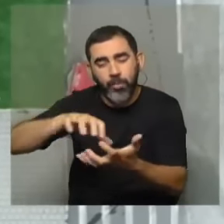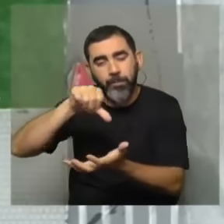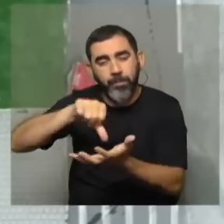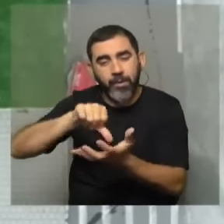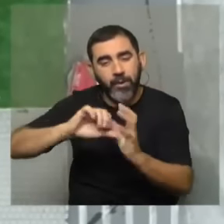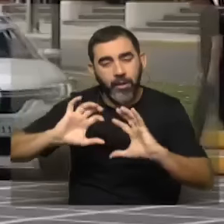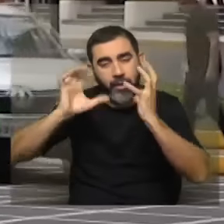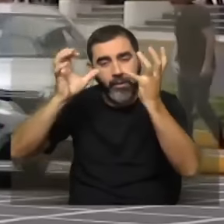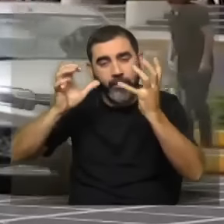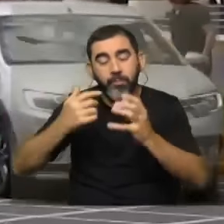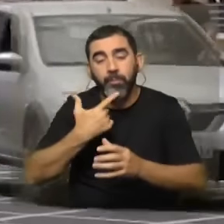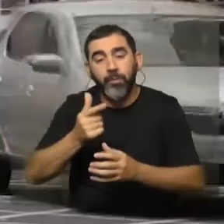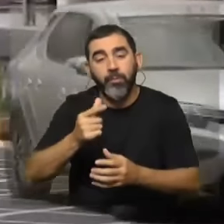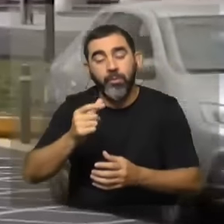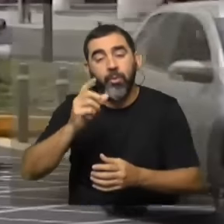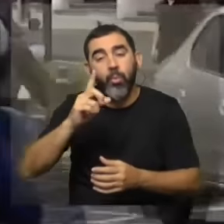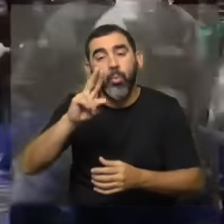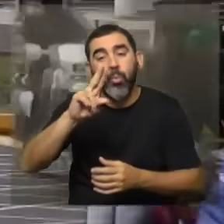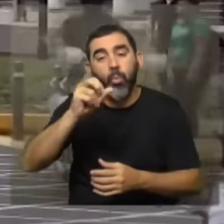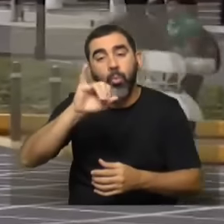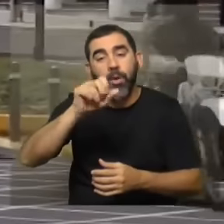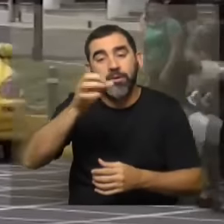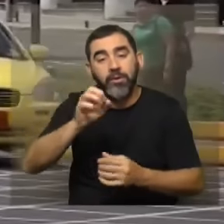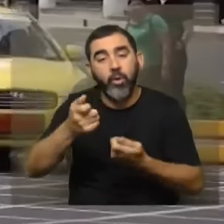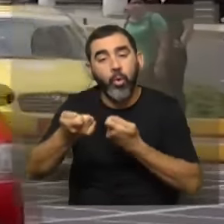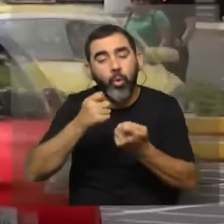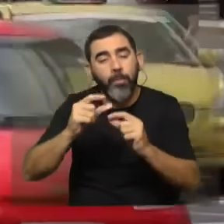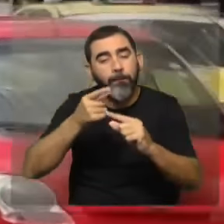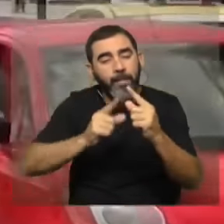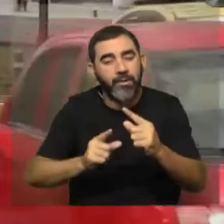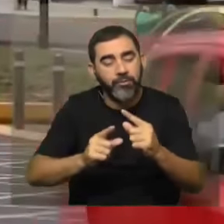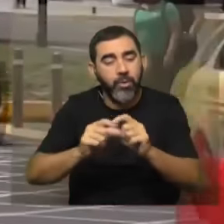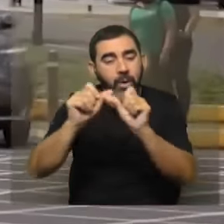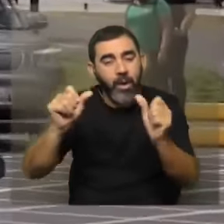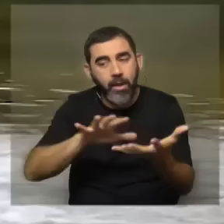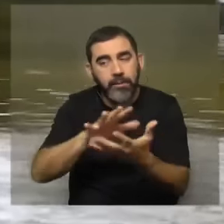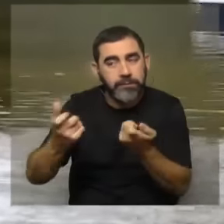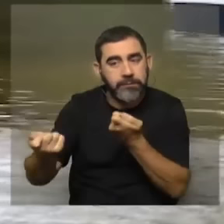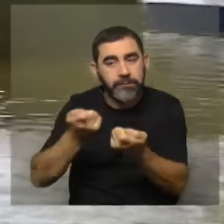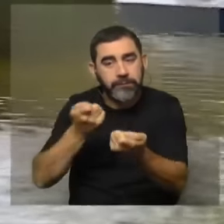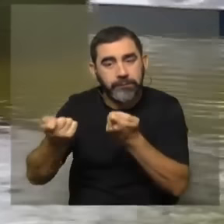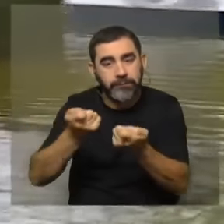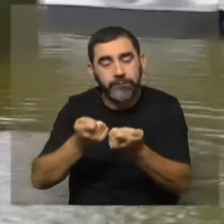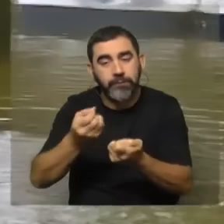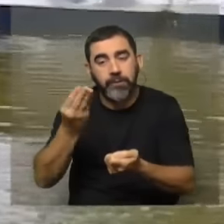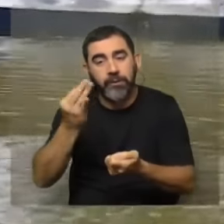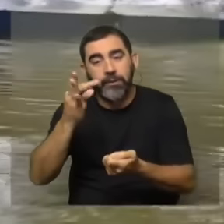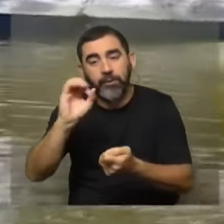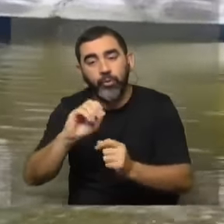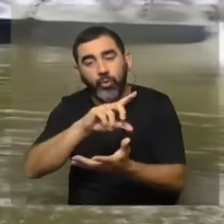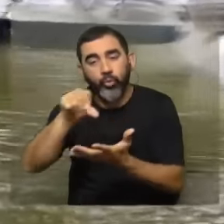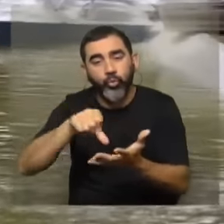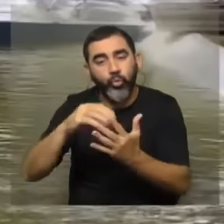por la violencia como la provincia del guayas donde el comercio se mueve a medias y el ambiente se mantiene tenso mientras quito no luce como una